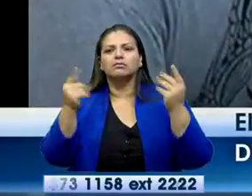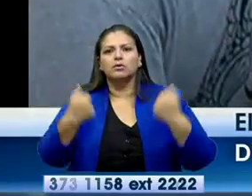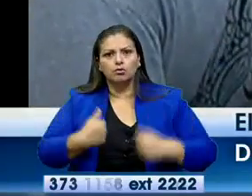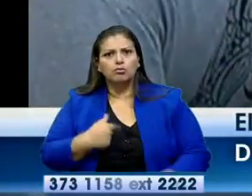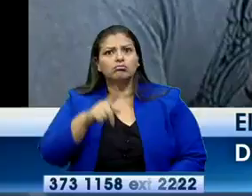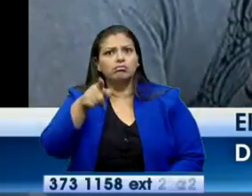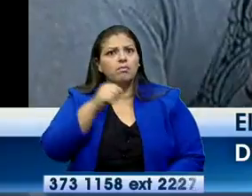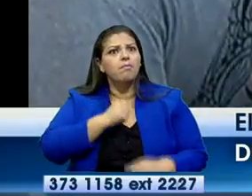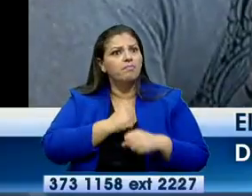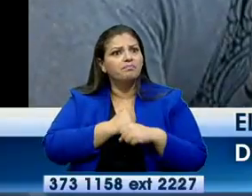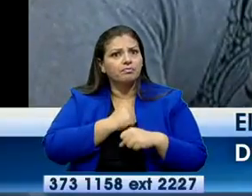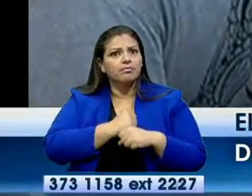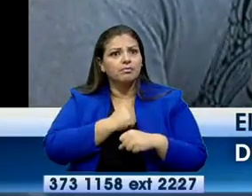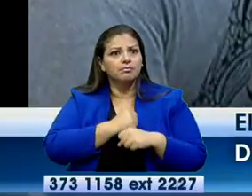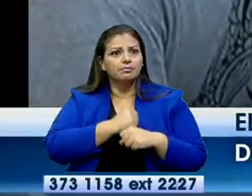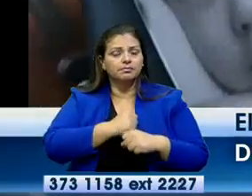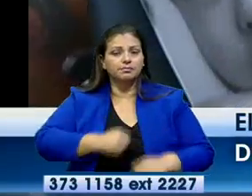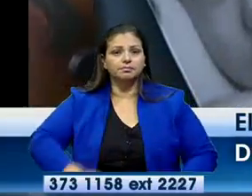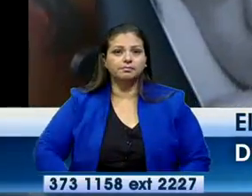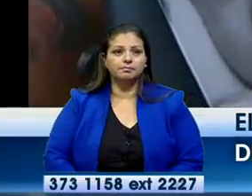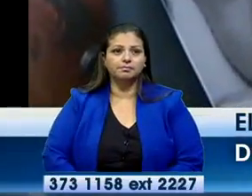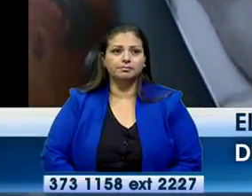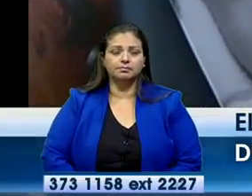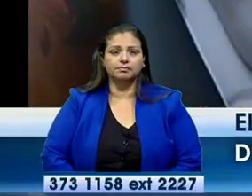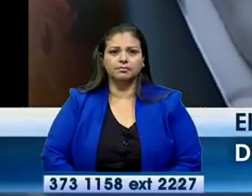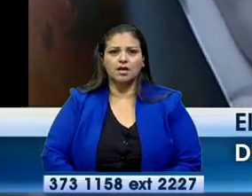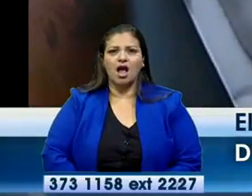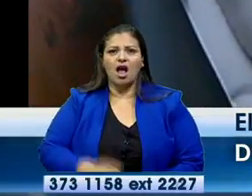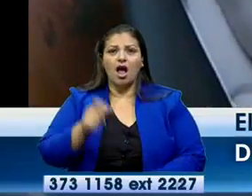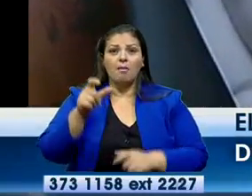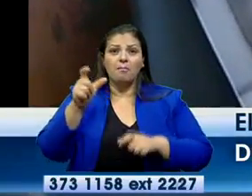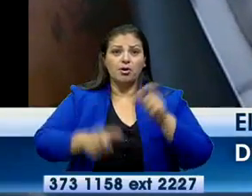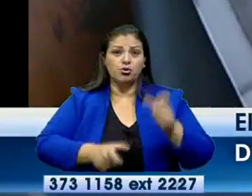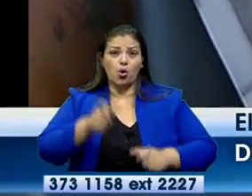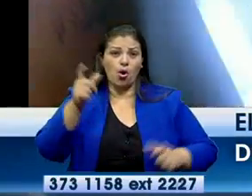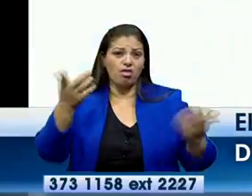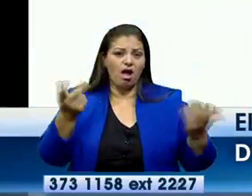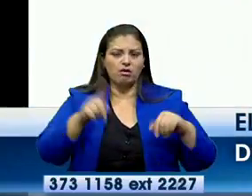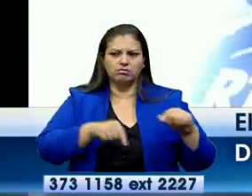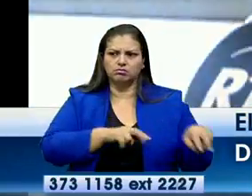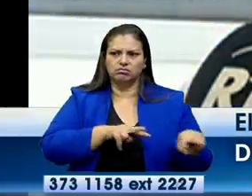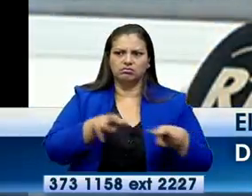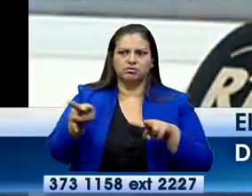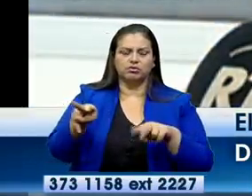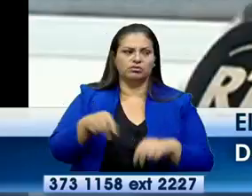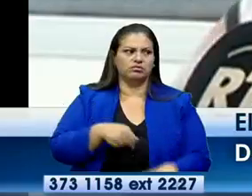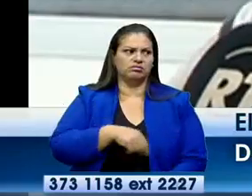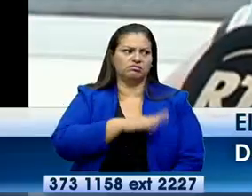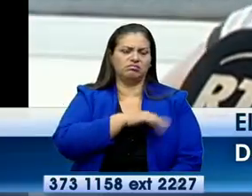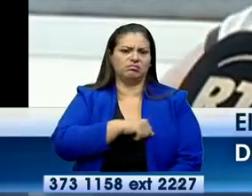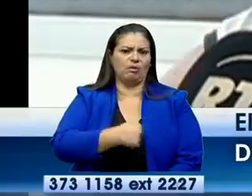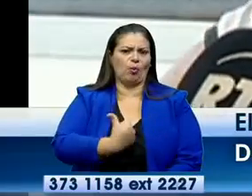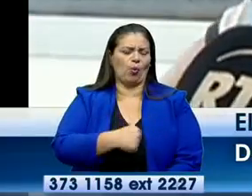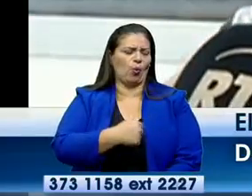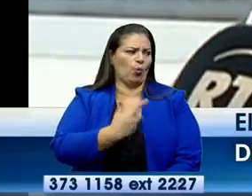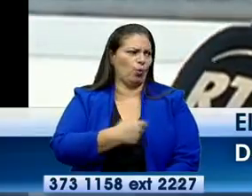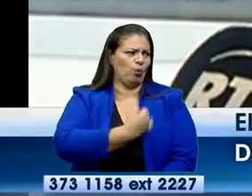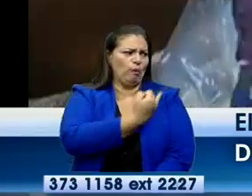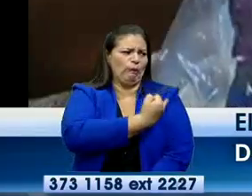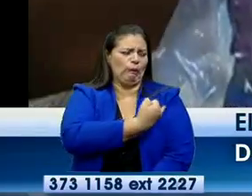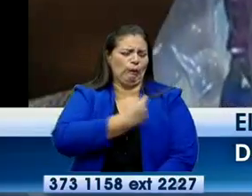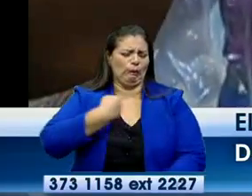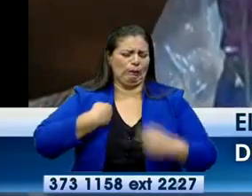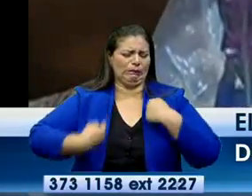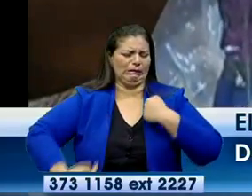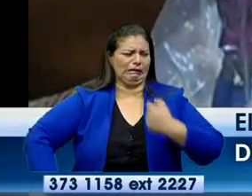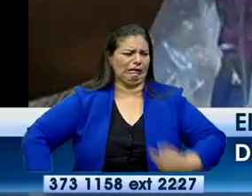mira, eso de que te denigren porque tienes tatuajes ha pasado muchas veces, pues. Me ha pasado a mí también. Yo soy piloto privado, yo vuelo aviones.